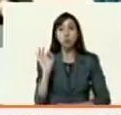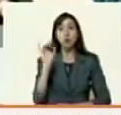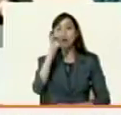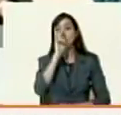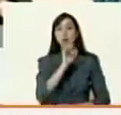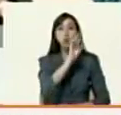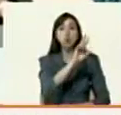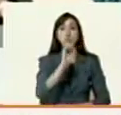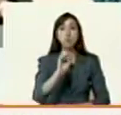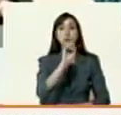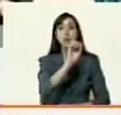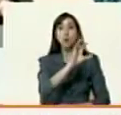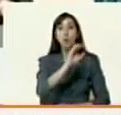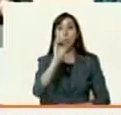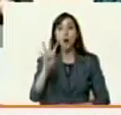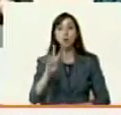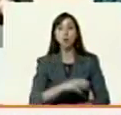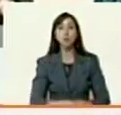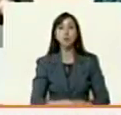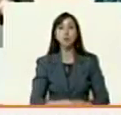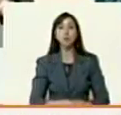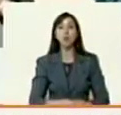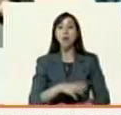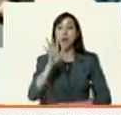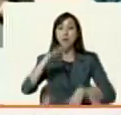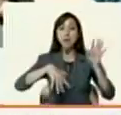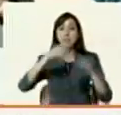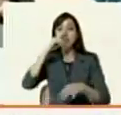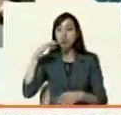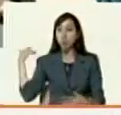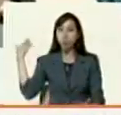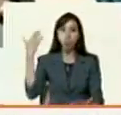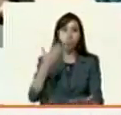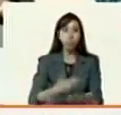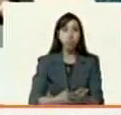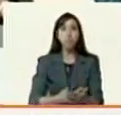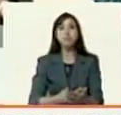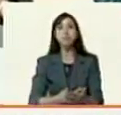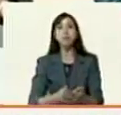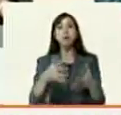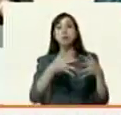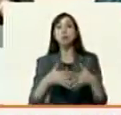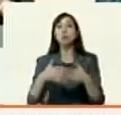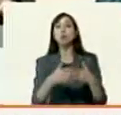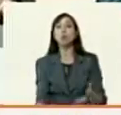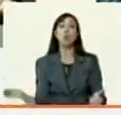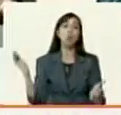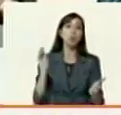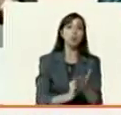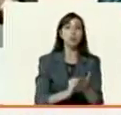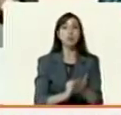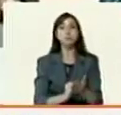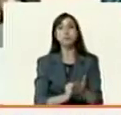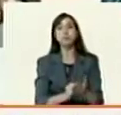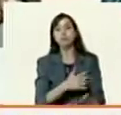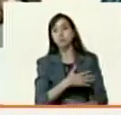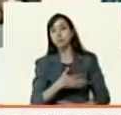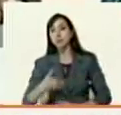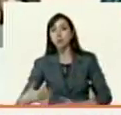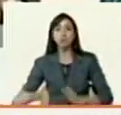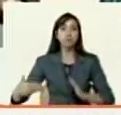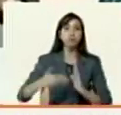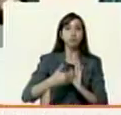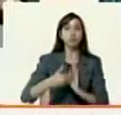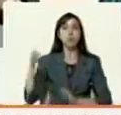2004. 15 años después, el imperio norteamericano ha arreciado de manera insólita,